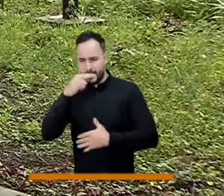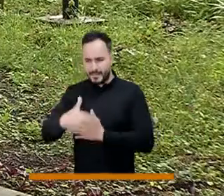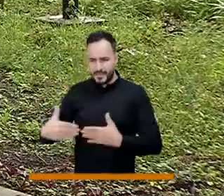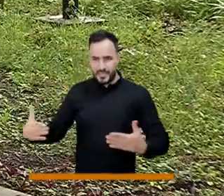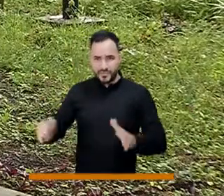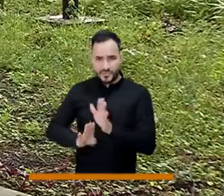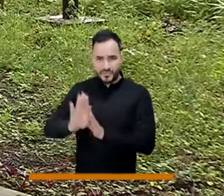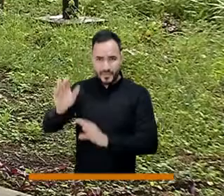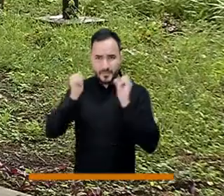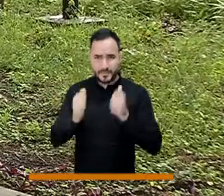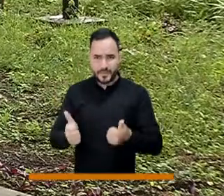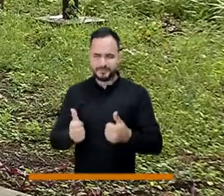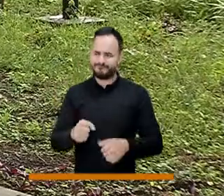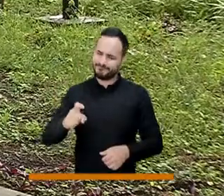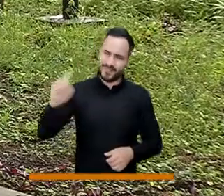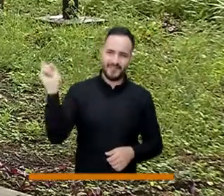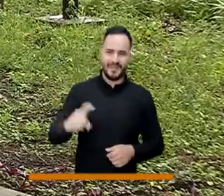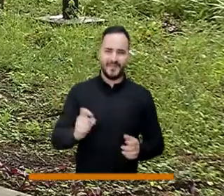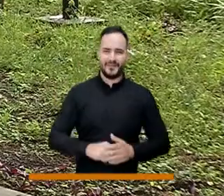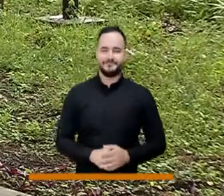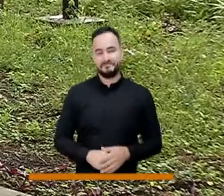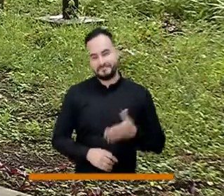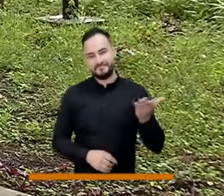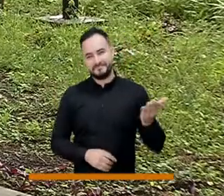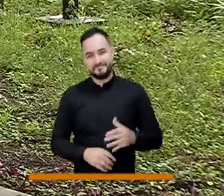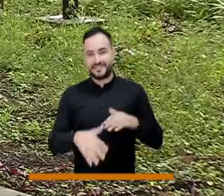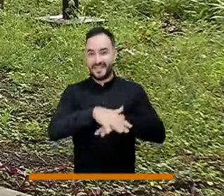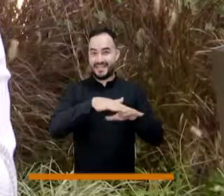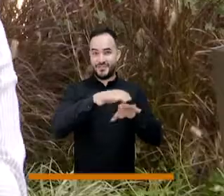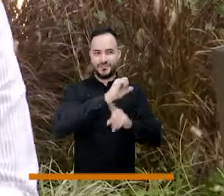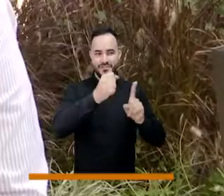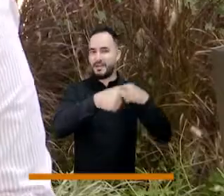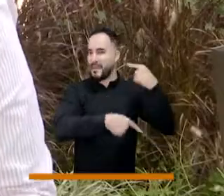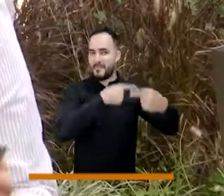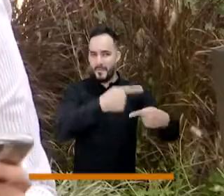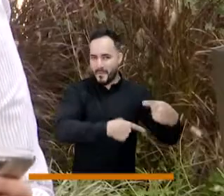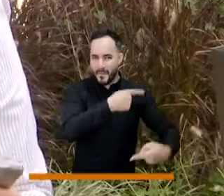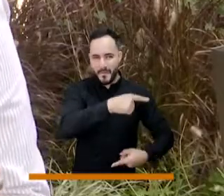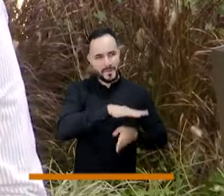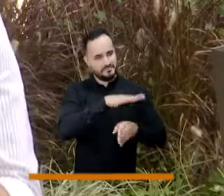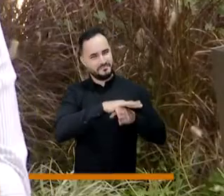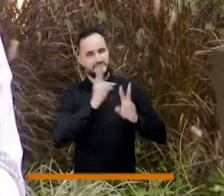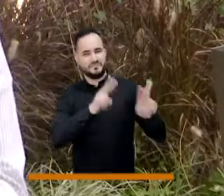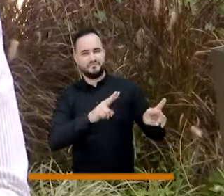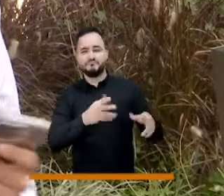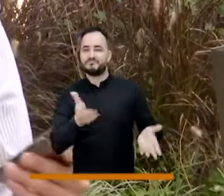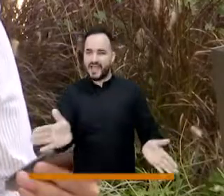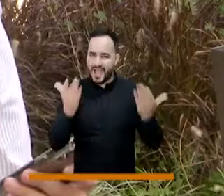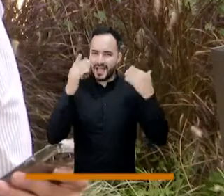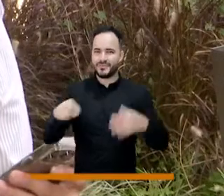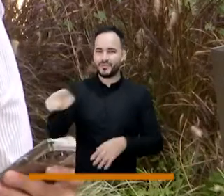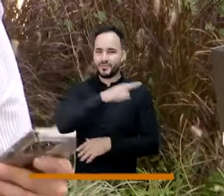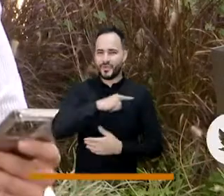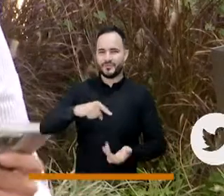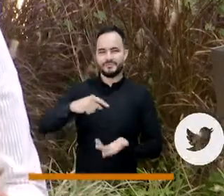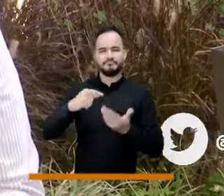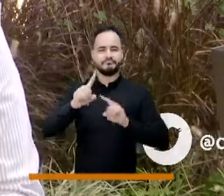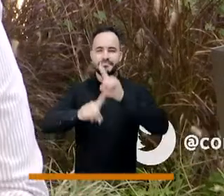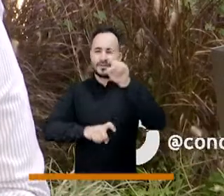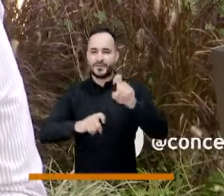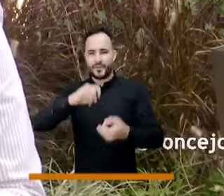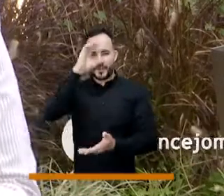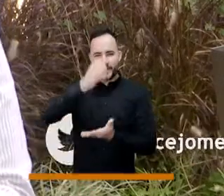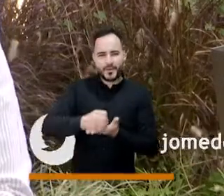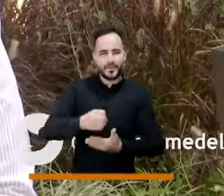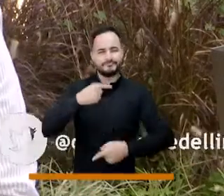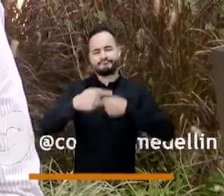de los niños y niñas es vital. La conversación en redes sociales no termina. Los invitamos a que sigan dejando sus